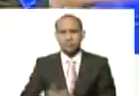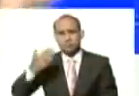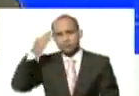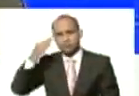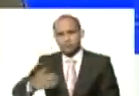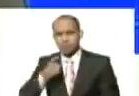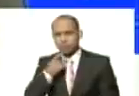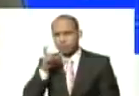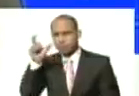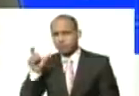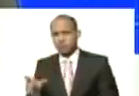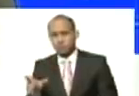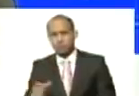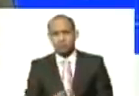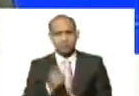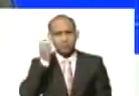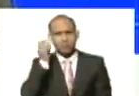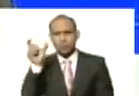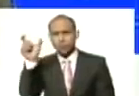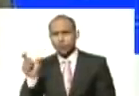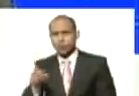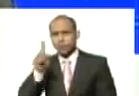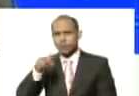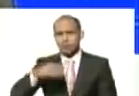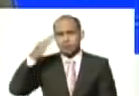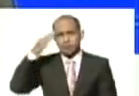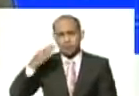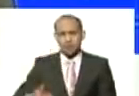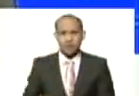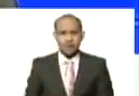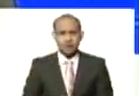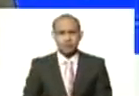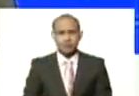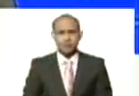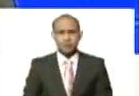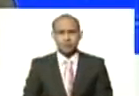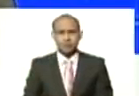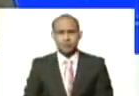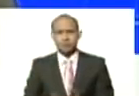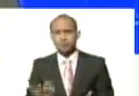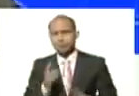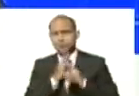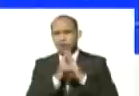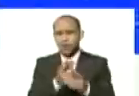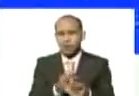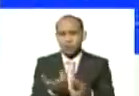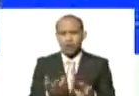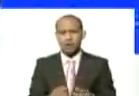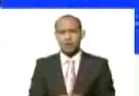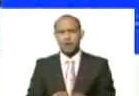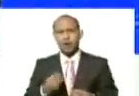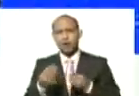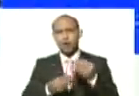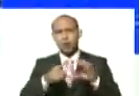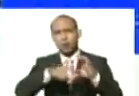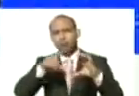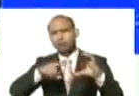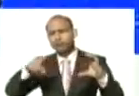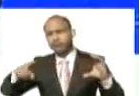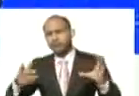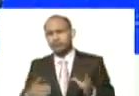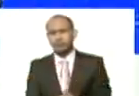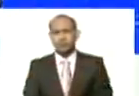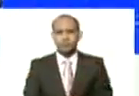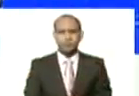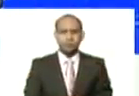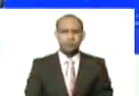general en jefe, del almirante en jefe, los resultados, el balance.